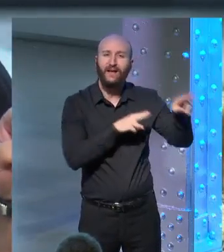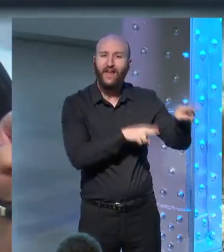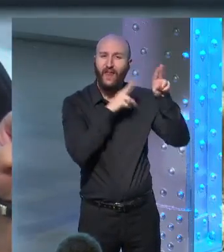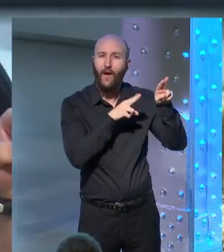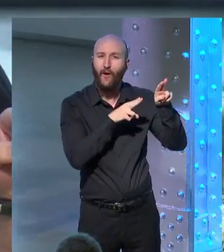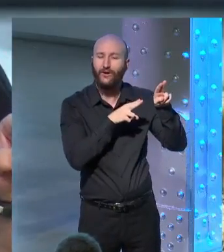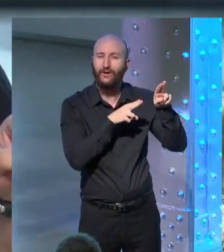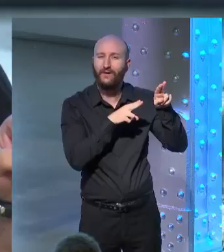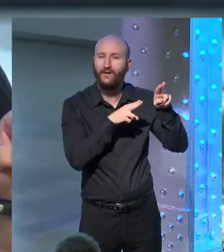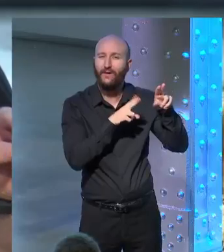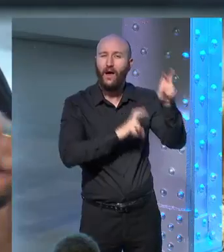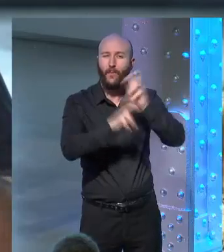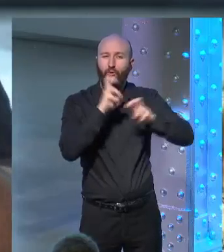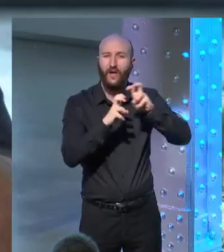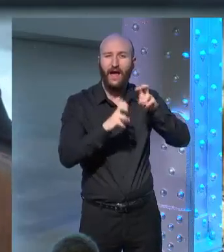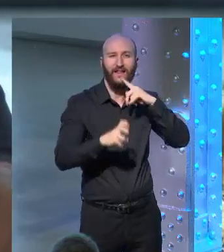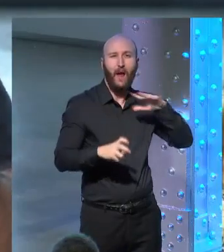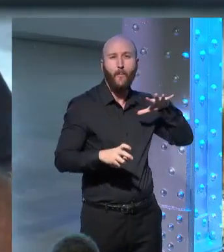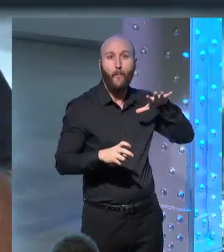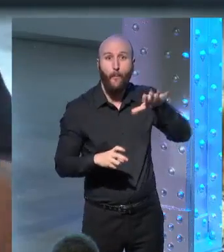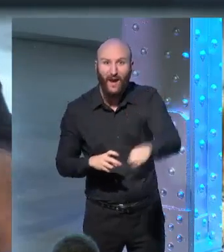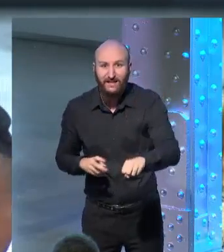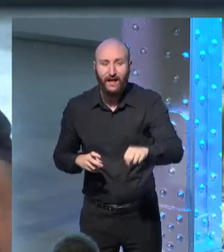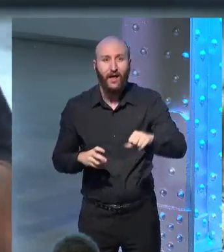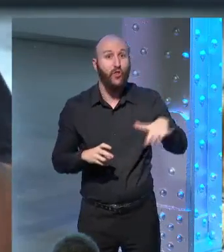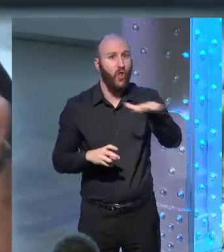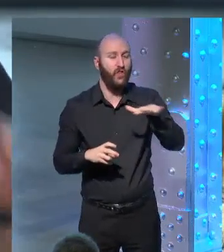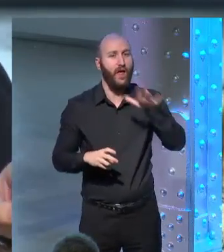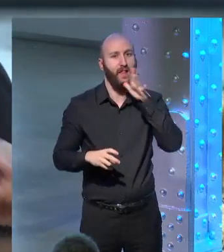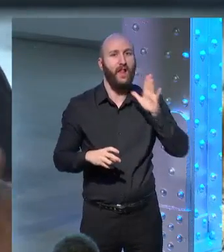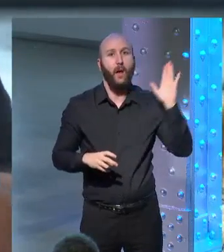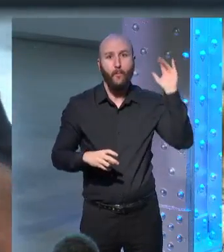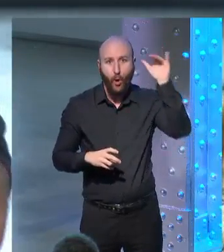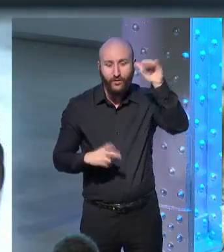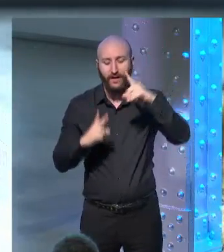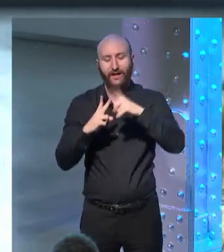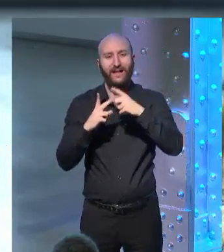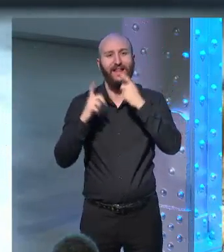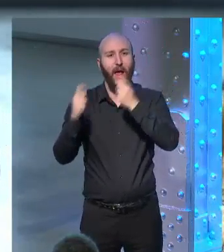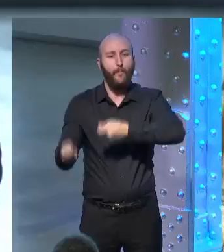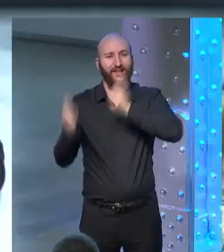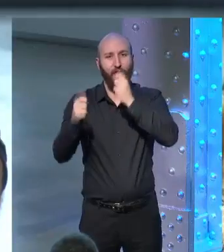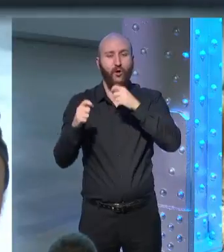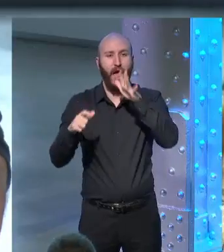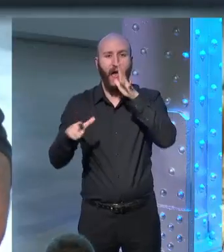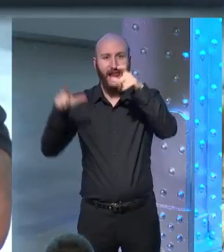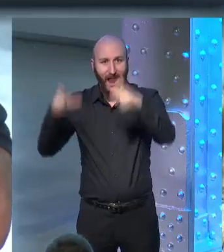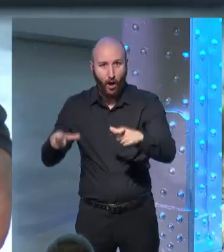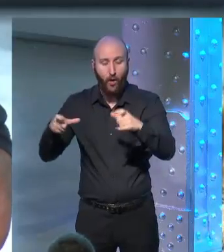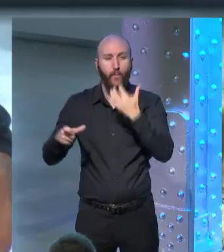a sus presas? Al monte, los pescadores al agua, los ciberdepredadores, ¿dónde